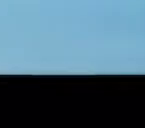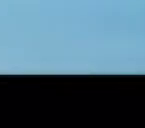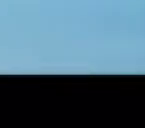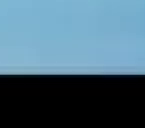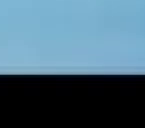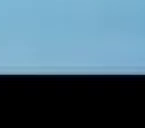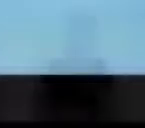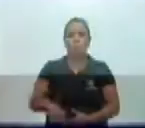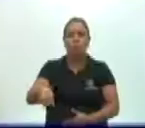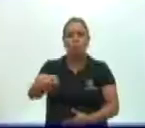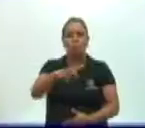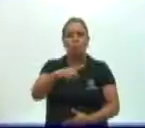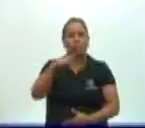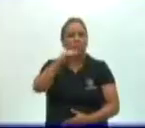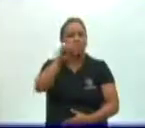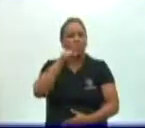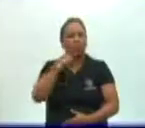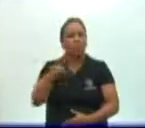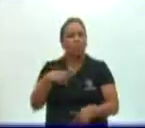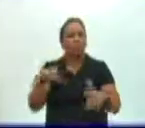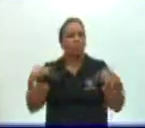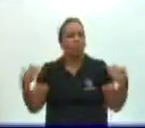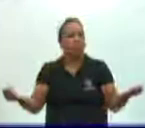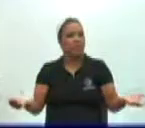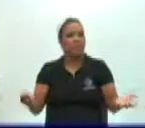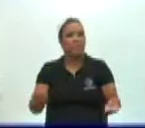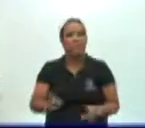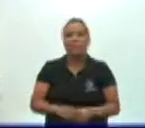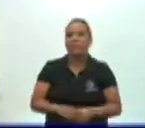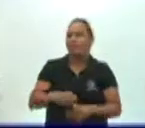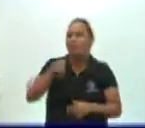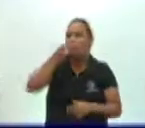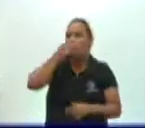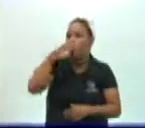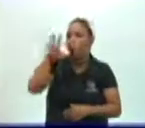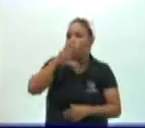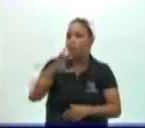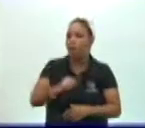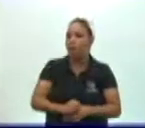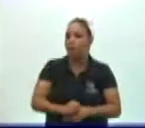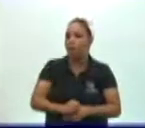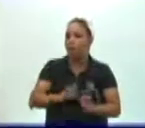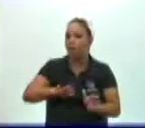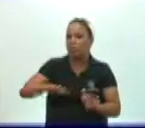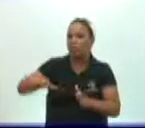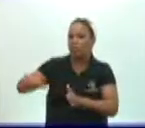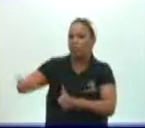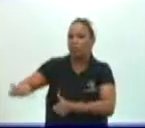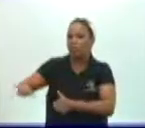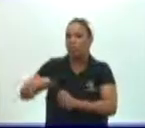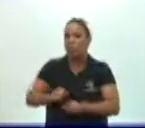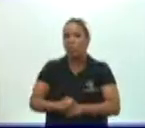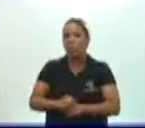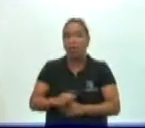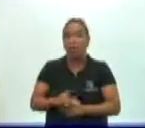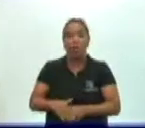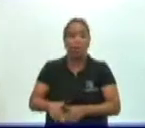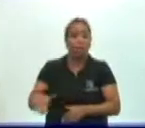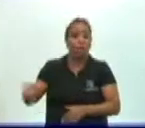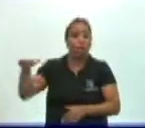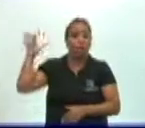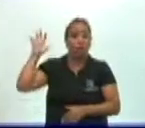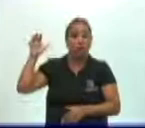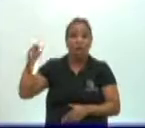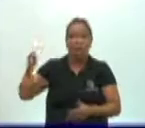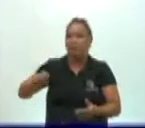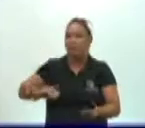Usted se preguntará, bueno, ¿y qué pasa con África? Habíamos dejado África en aquel momento de los grandes cazaderos de esclavos,